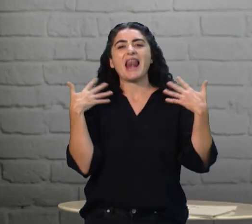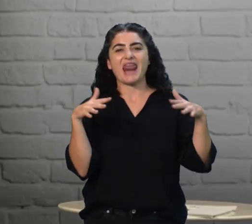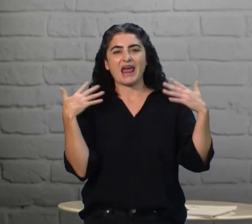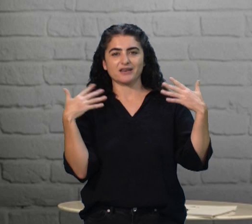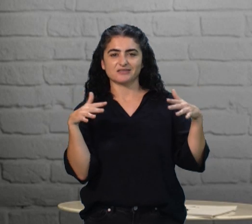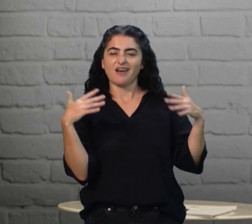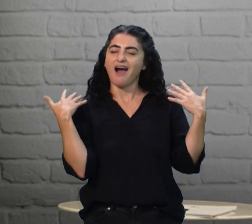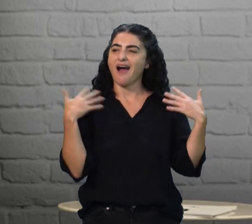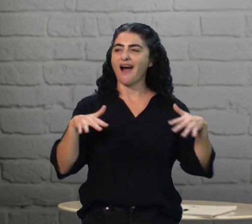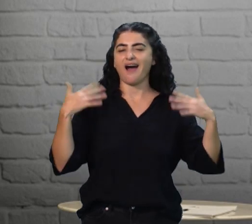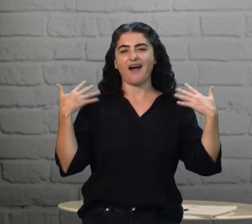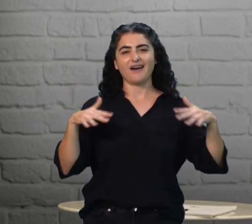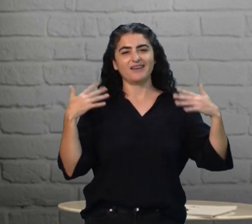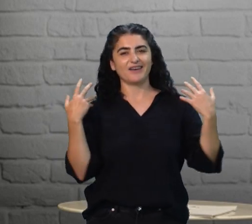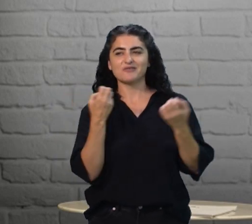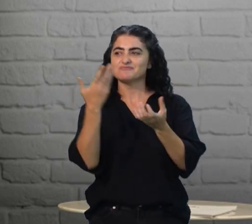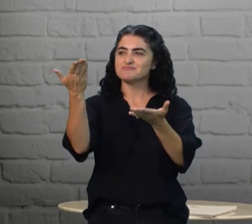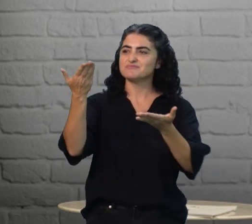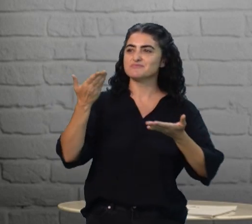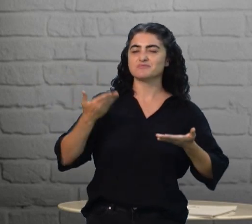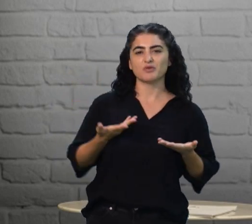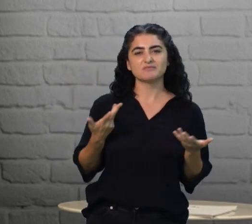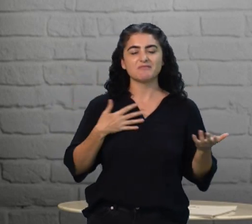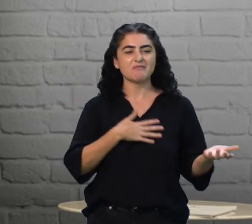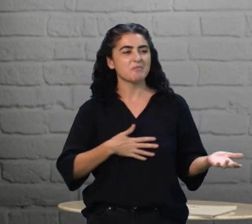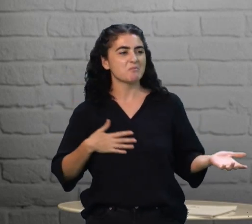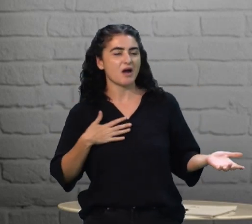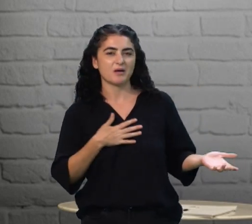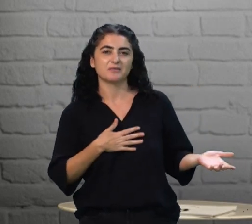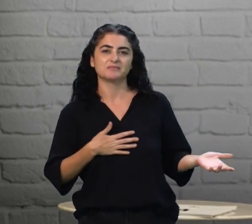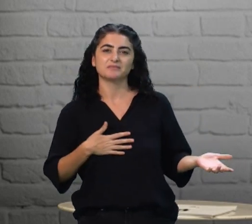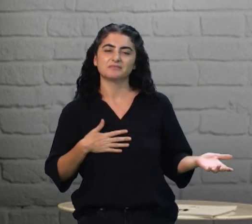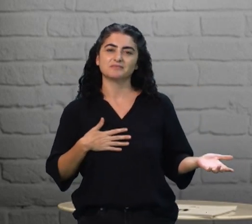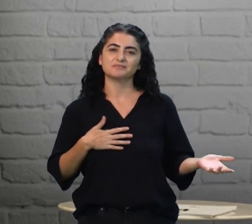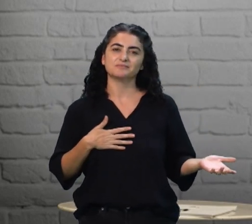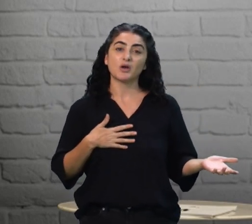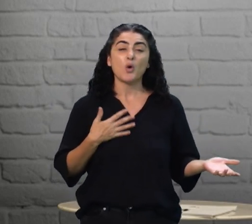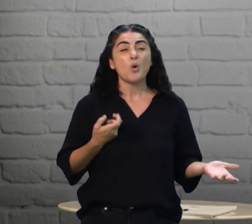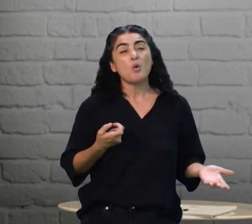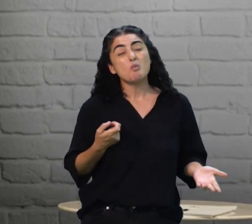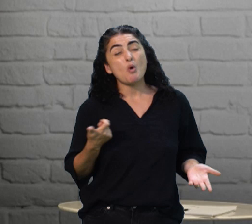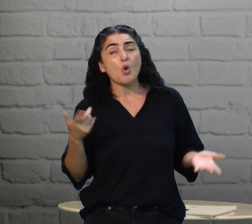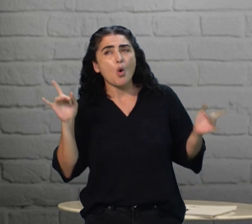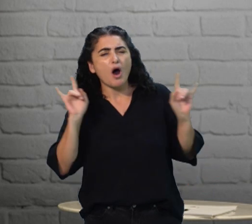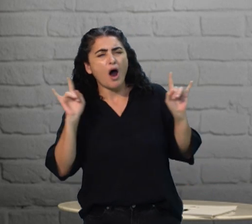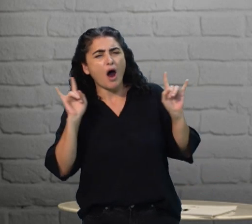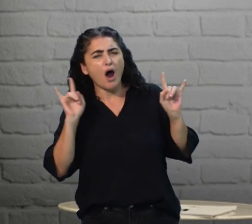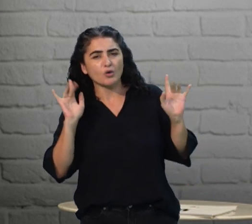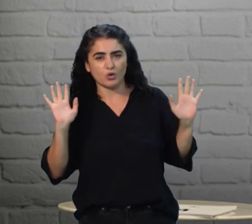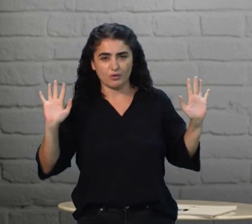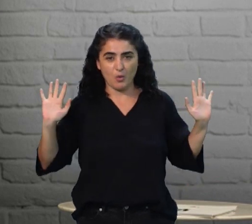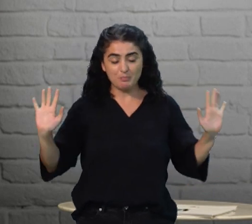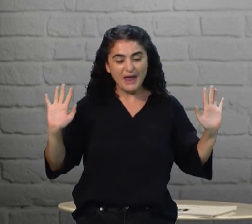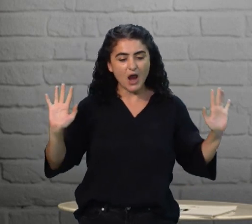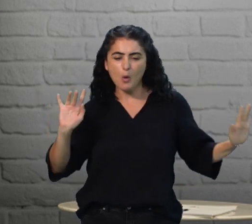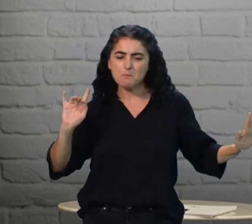muy alegres somos gente hospitalaria amable quizás un poco Pero bueno lo que más destaca para mí yo